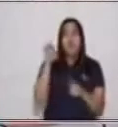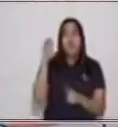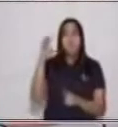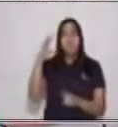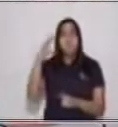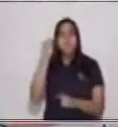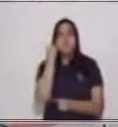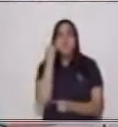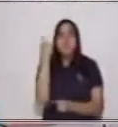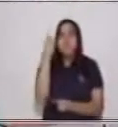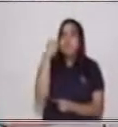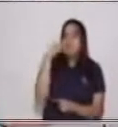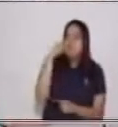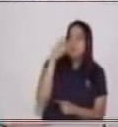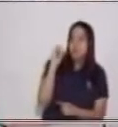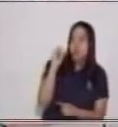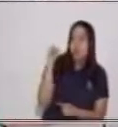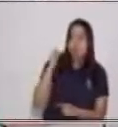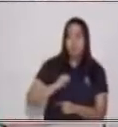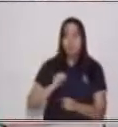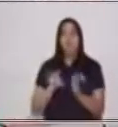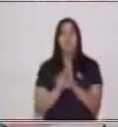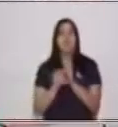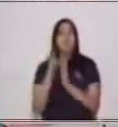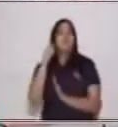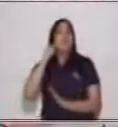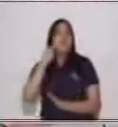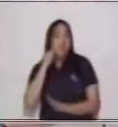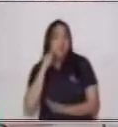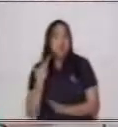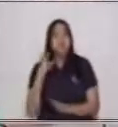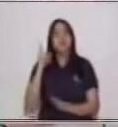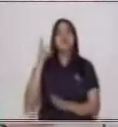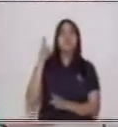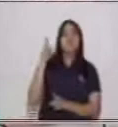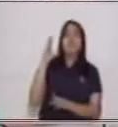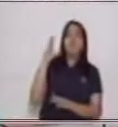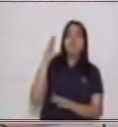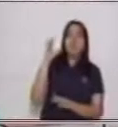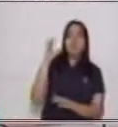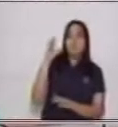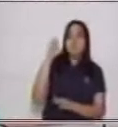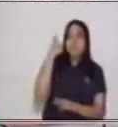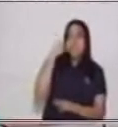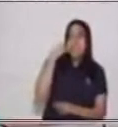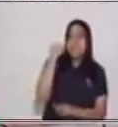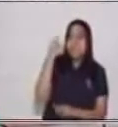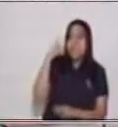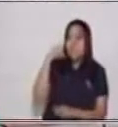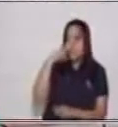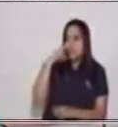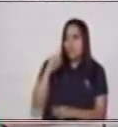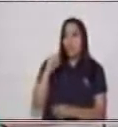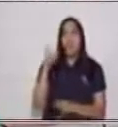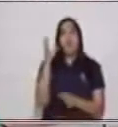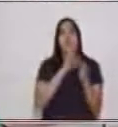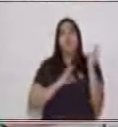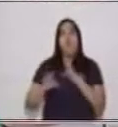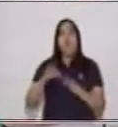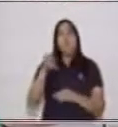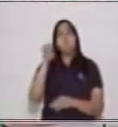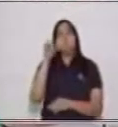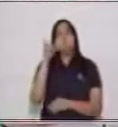C. Dulce, dulcecito, pie, piececito y flor,